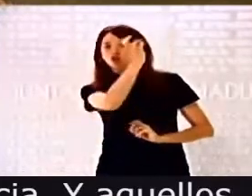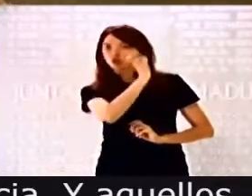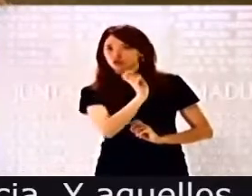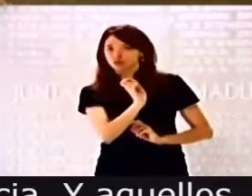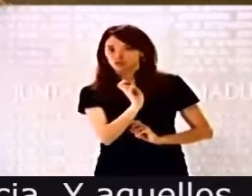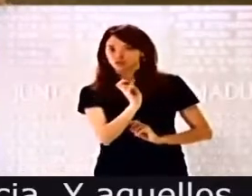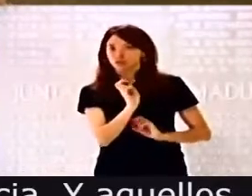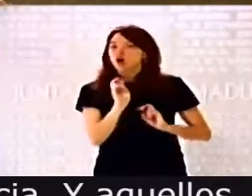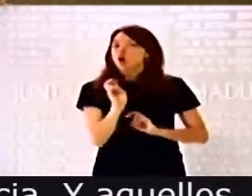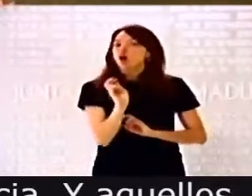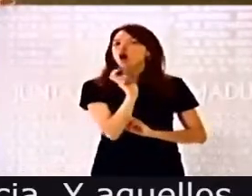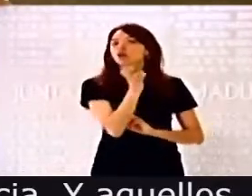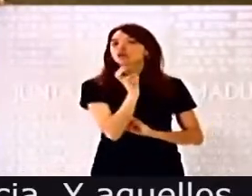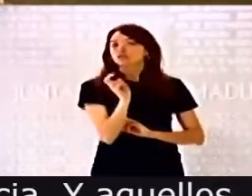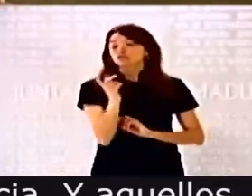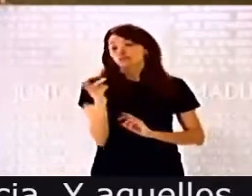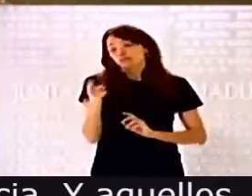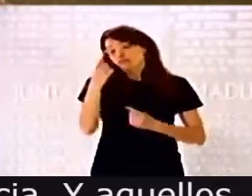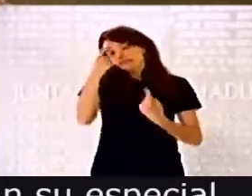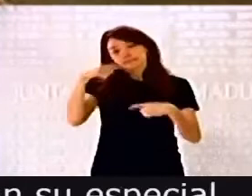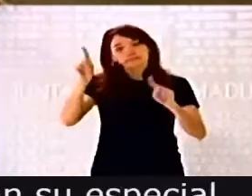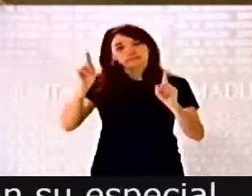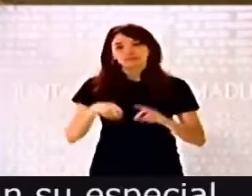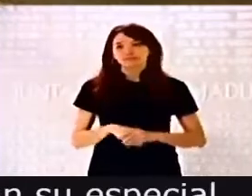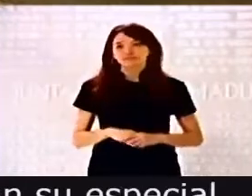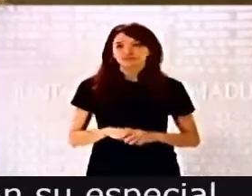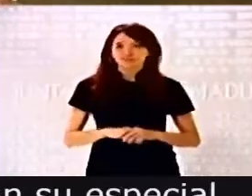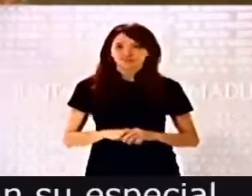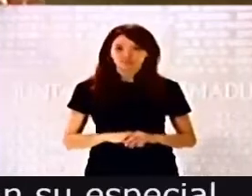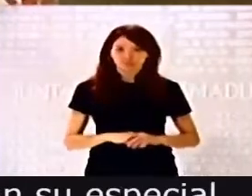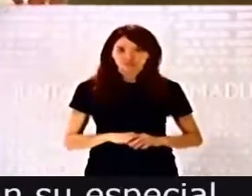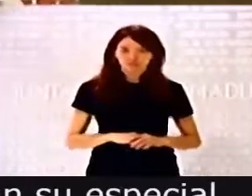su especial incidencia, ya saben lo que tienen que hacer.